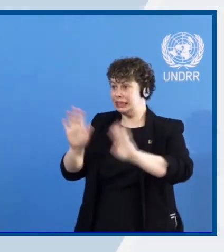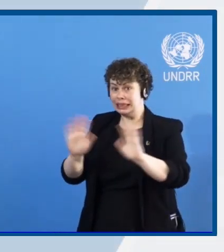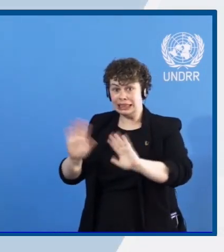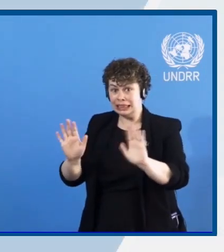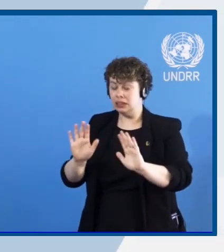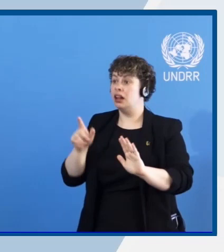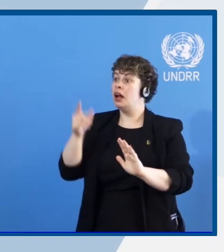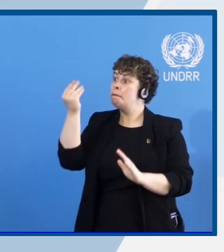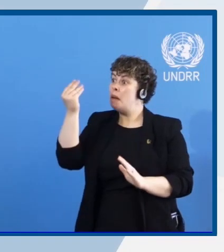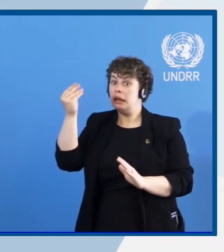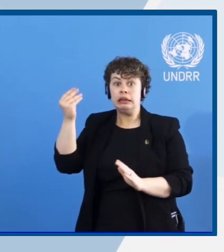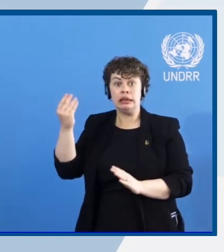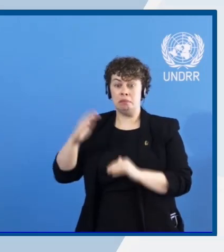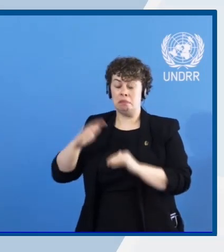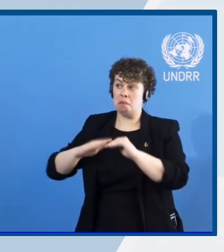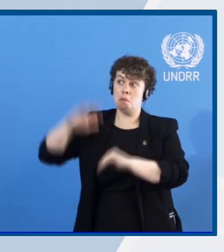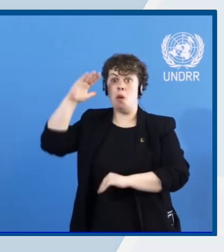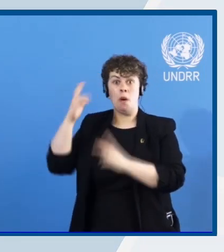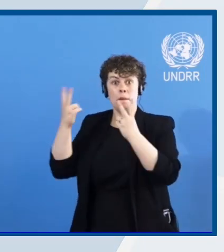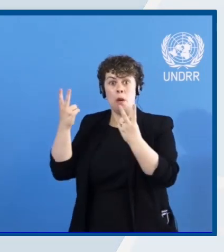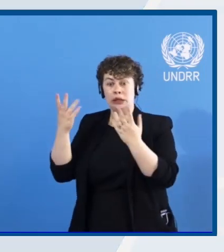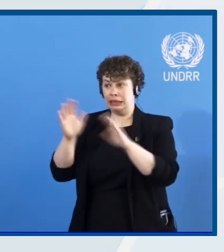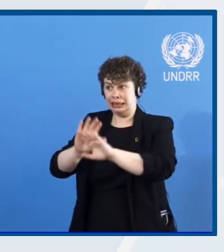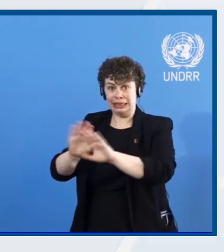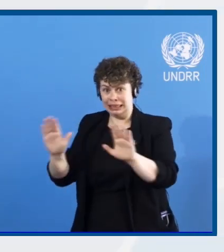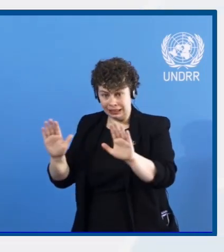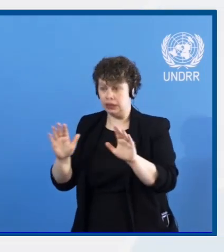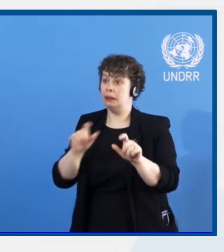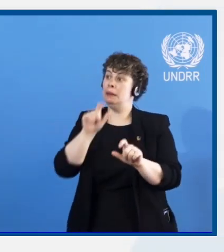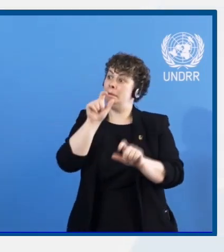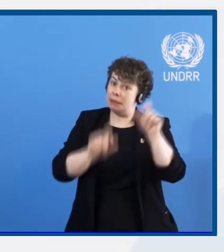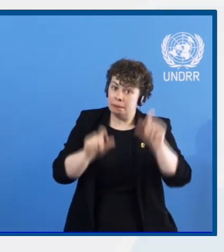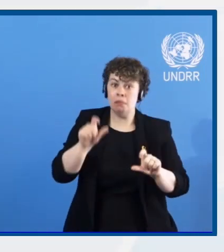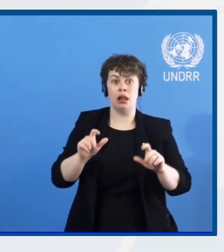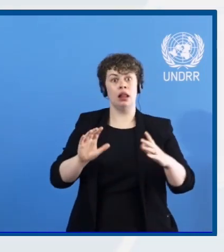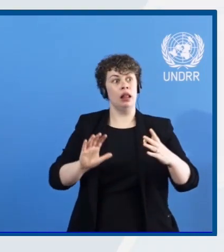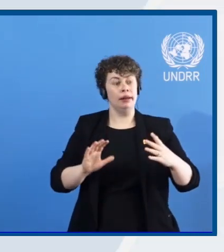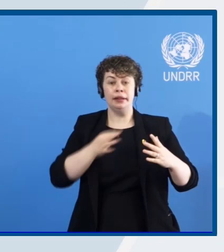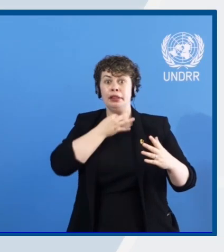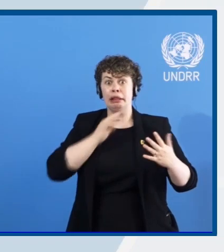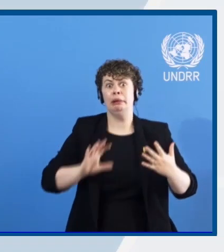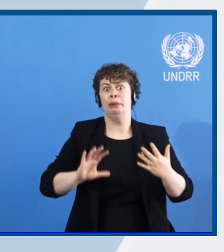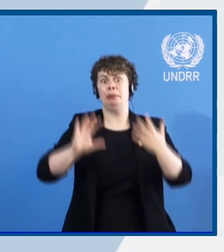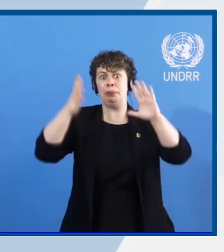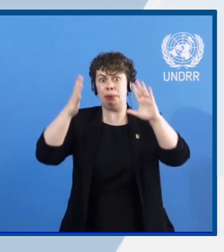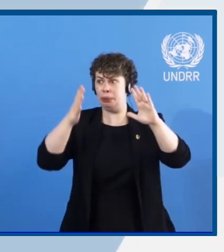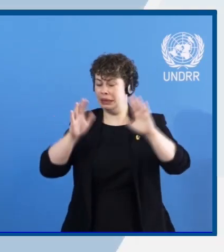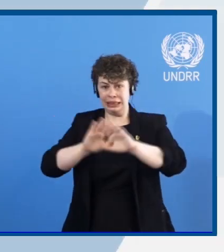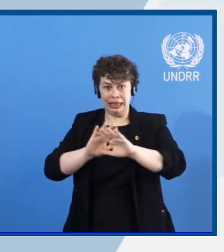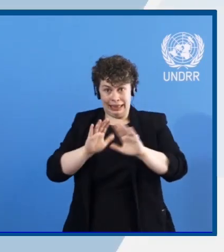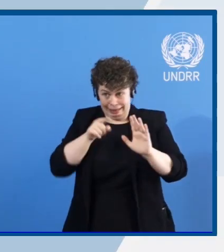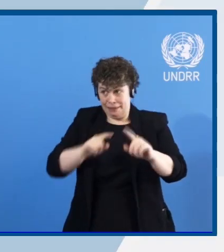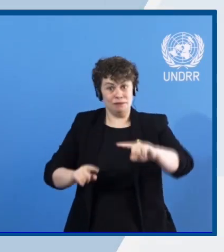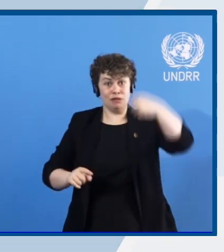los objetivos que se están buscando, los objetivos del desarrollo. Entonces, en resumen, lo que estoy queriendo plantear es que debe haber